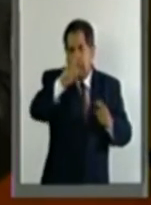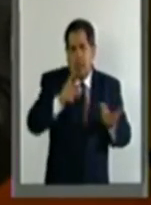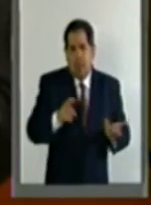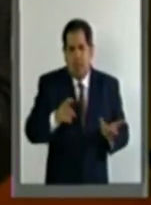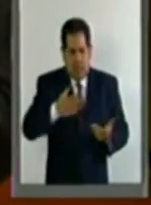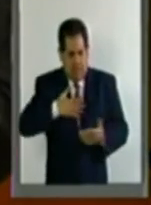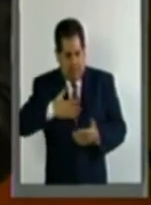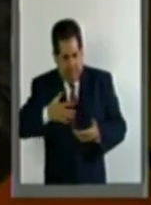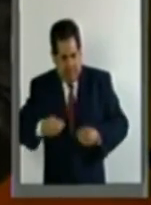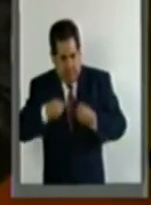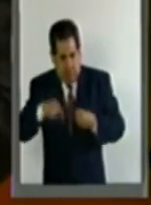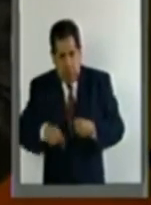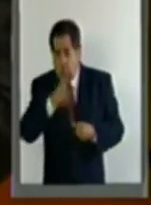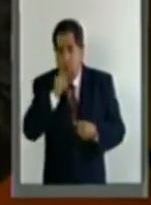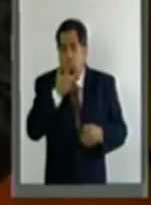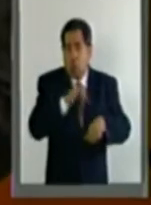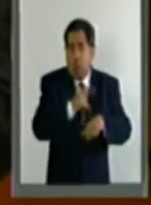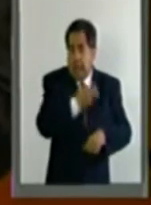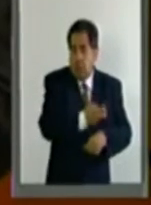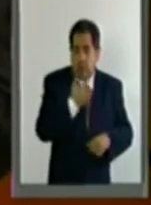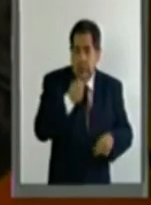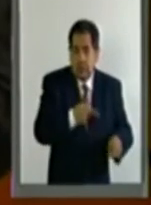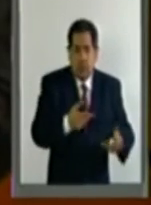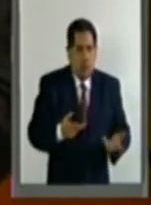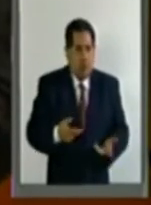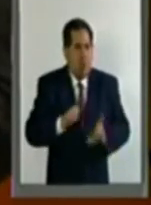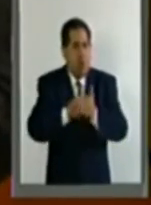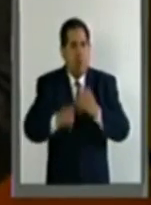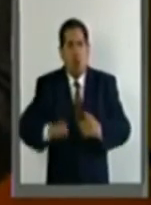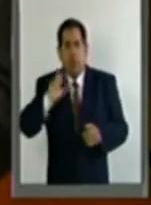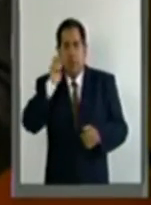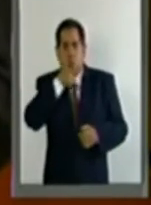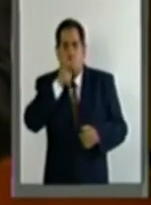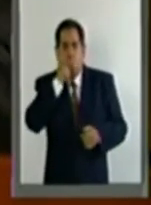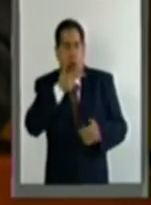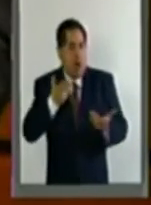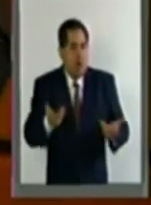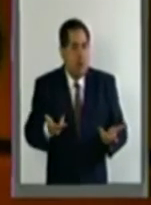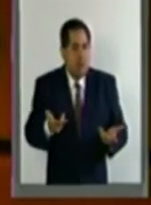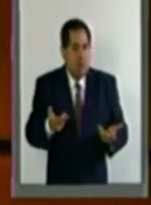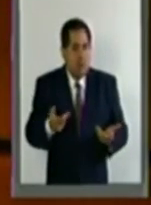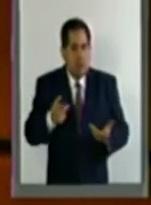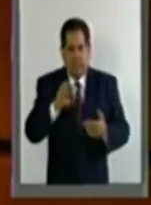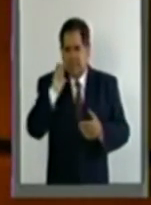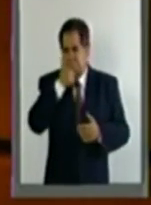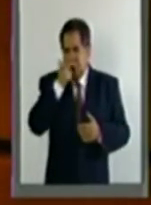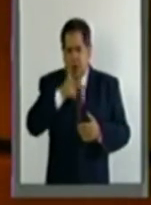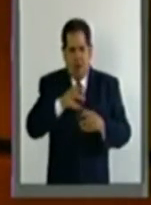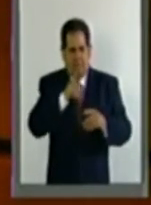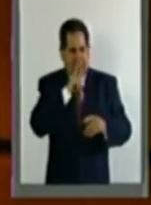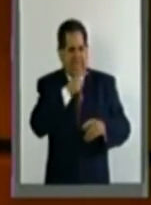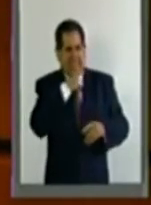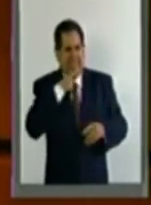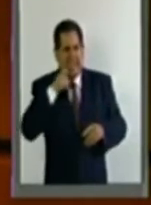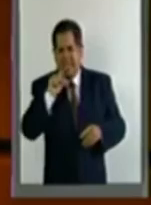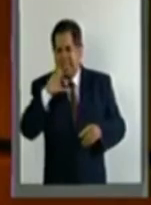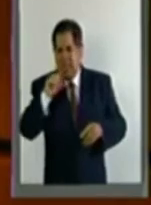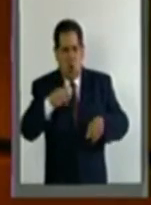por sus habitantes. En el caso de Chihuahua, un estado árido,